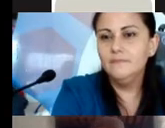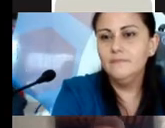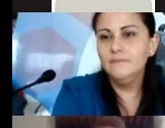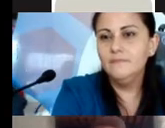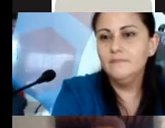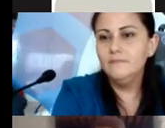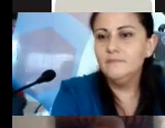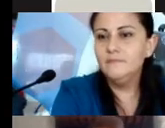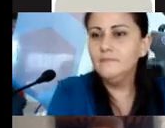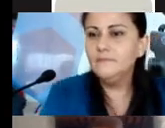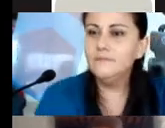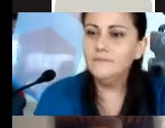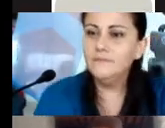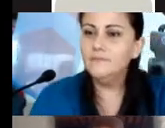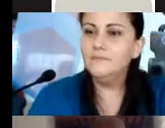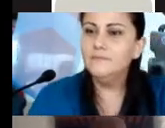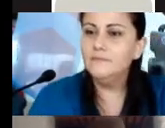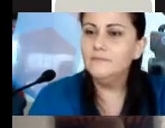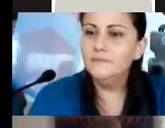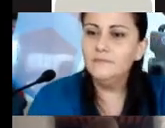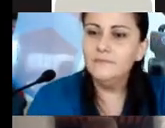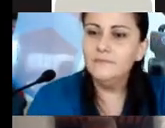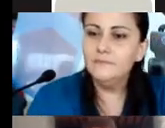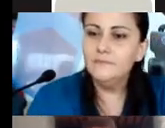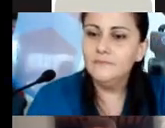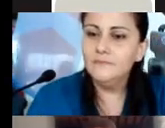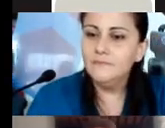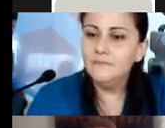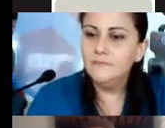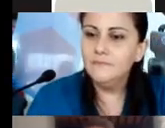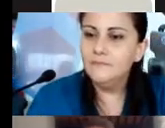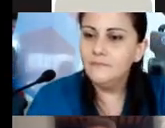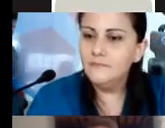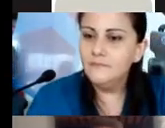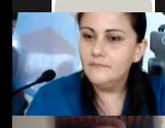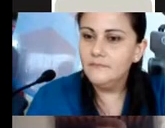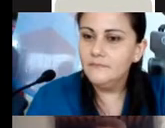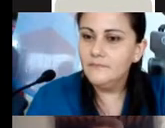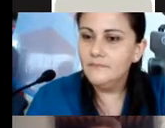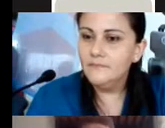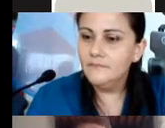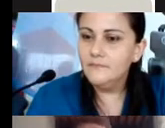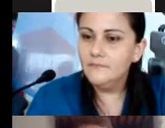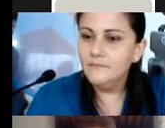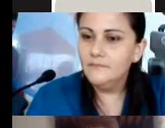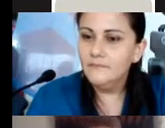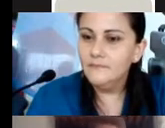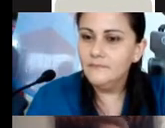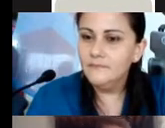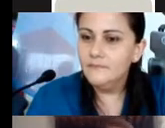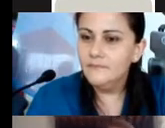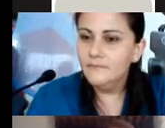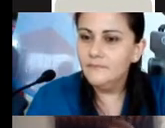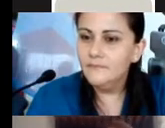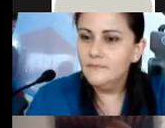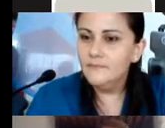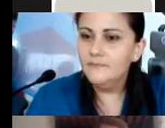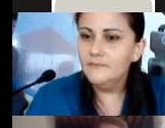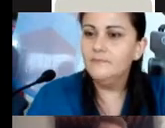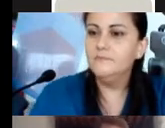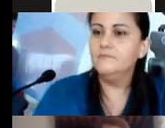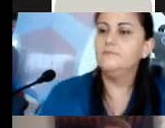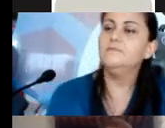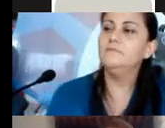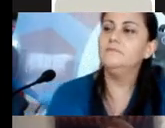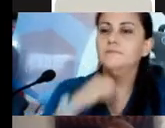quirúrgica en lo que es la retracción muscular. Por lo tanto, ahí notan algo maravilloso y absurdo de lo que no debería